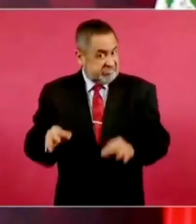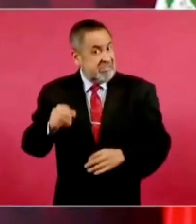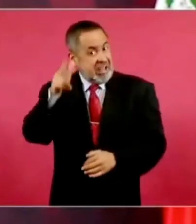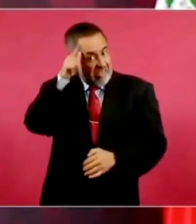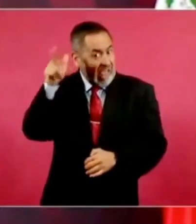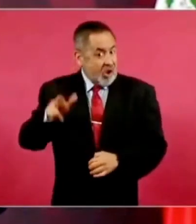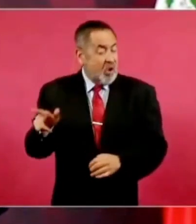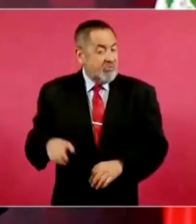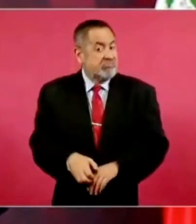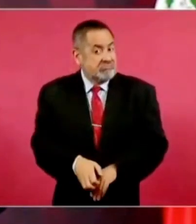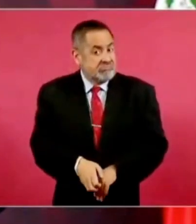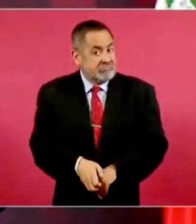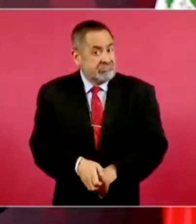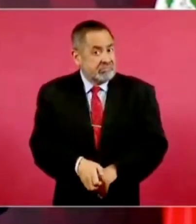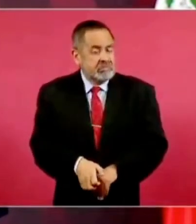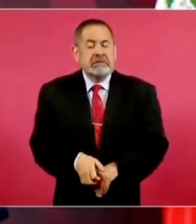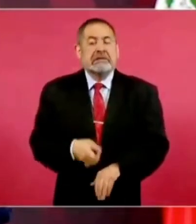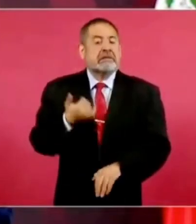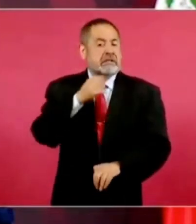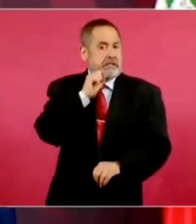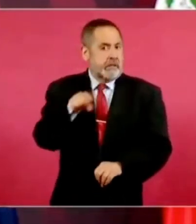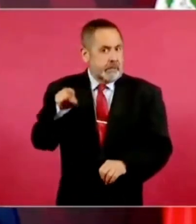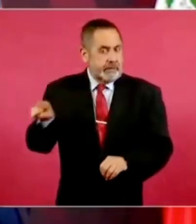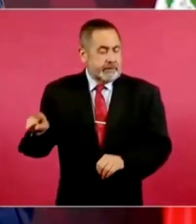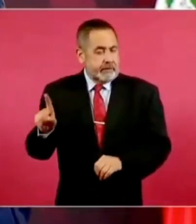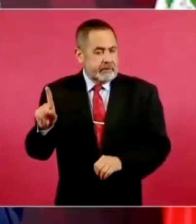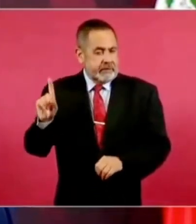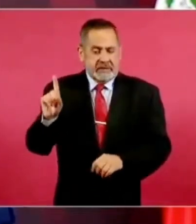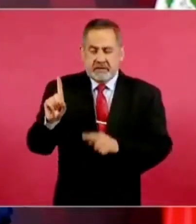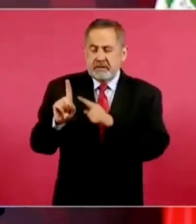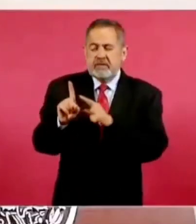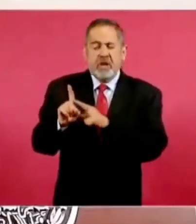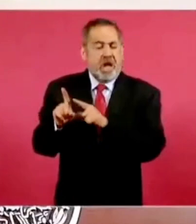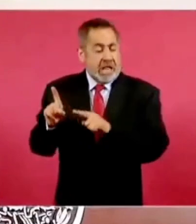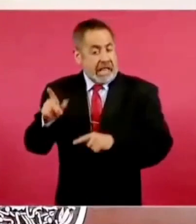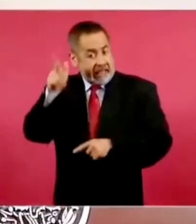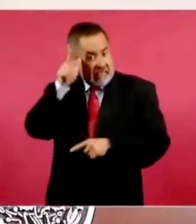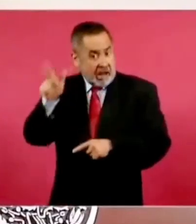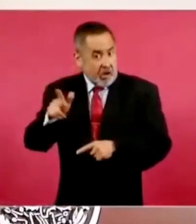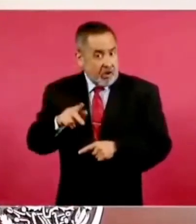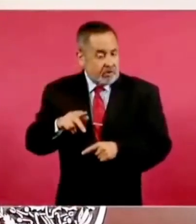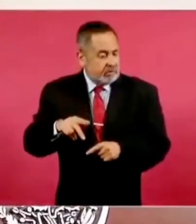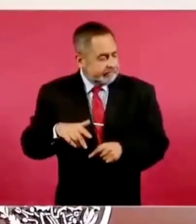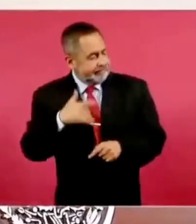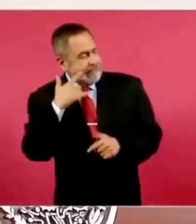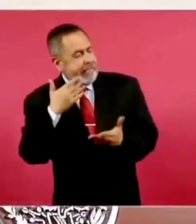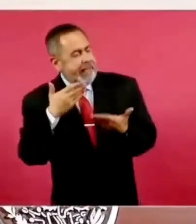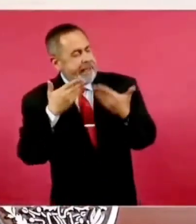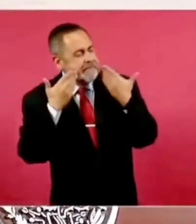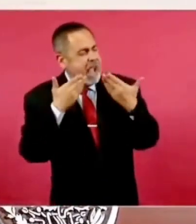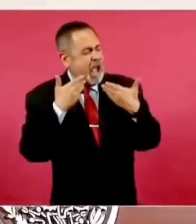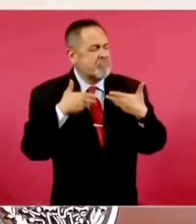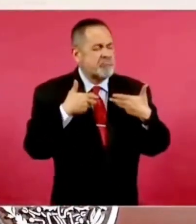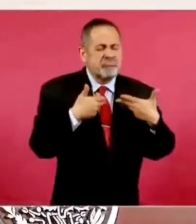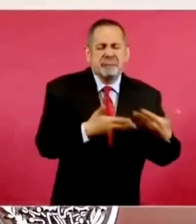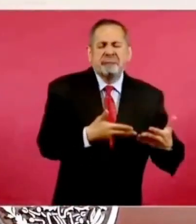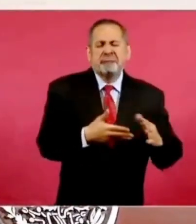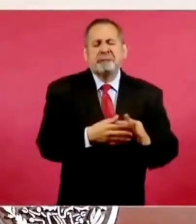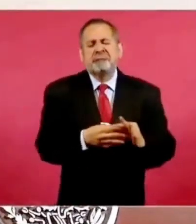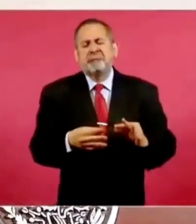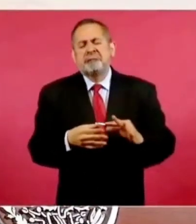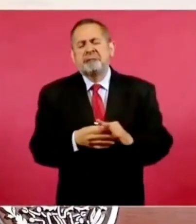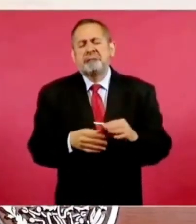Y hasta tuvo el gesto de una insólita amabilidad de componer